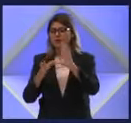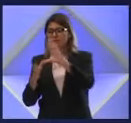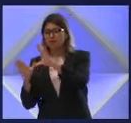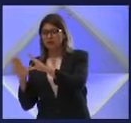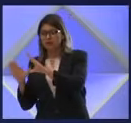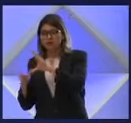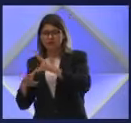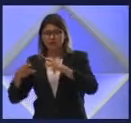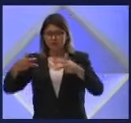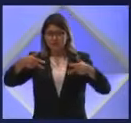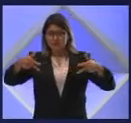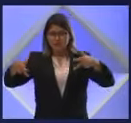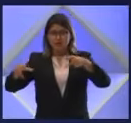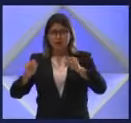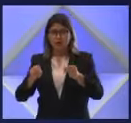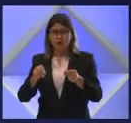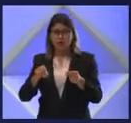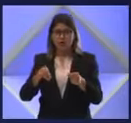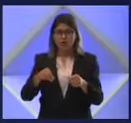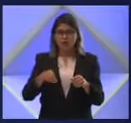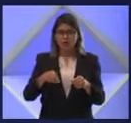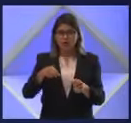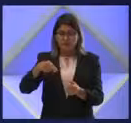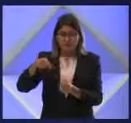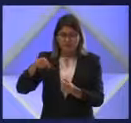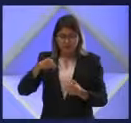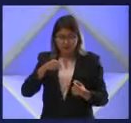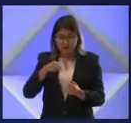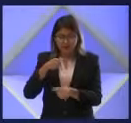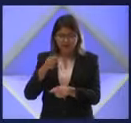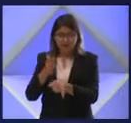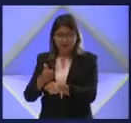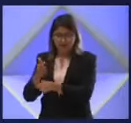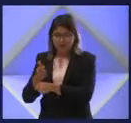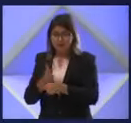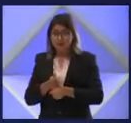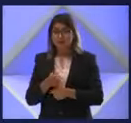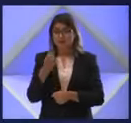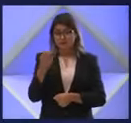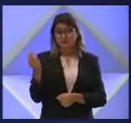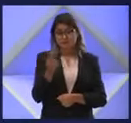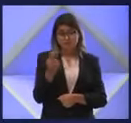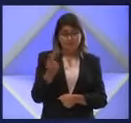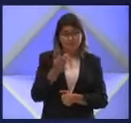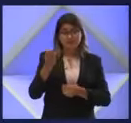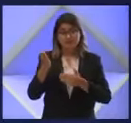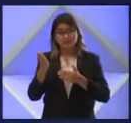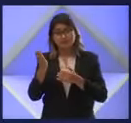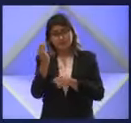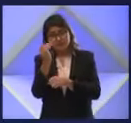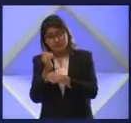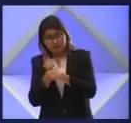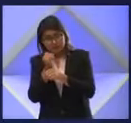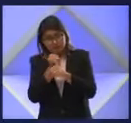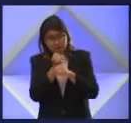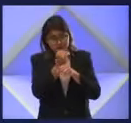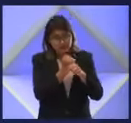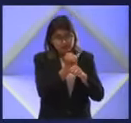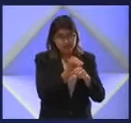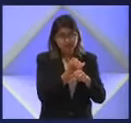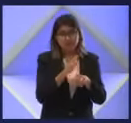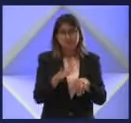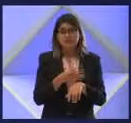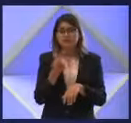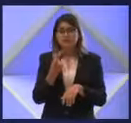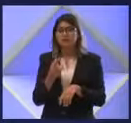satélites de radar y allí hay mucho que estudiar porque esto pues no nos da qué tipo o qué